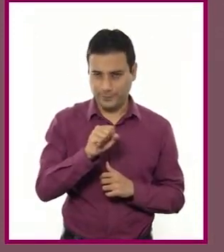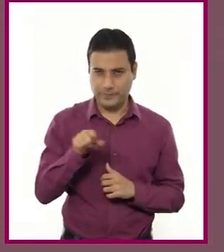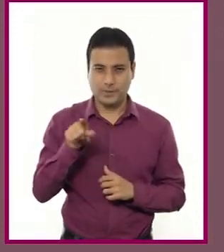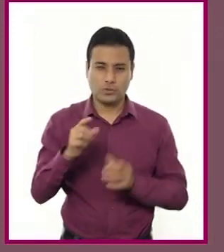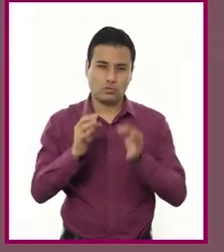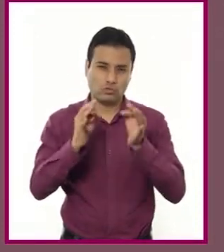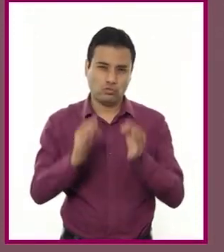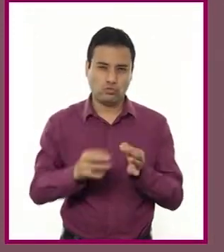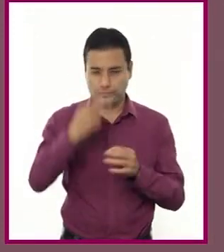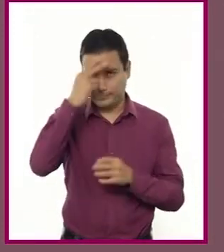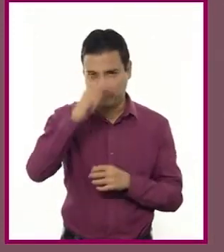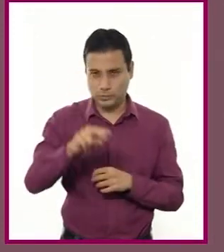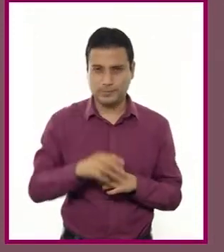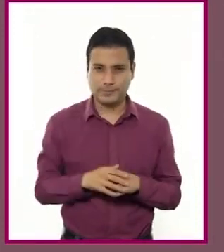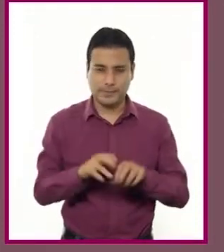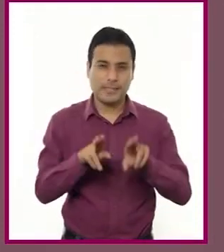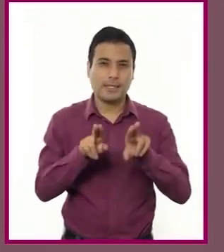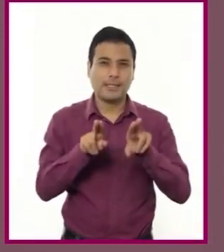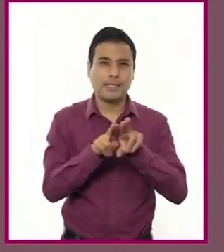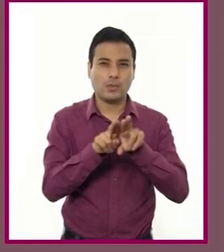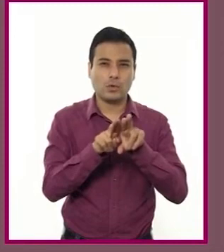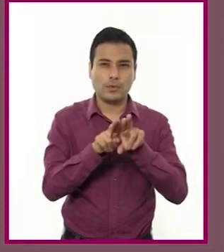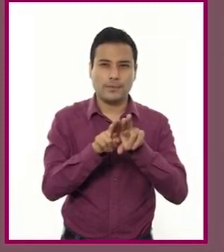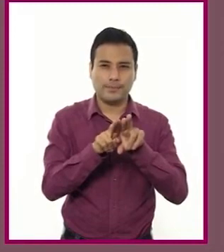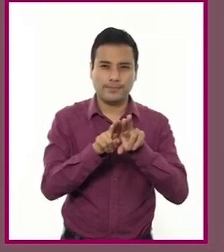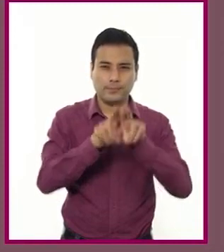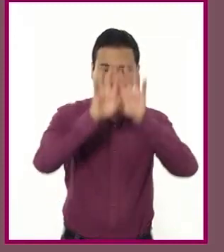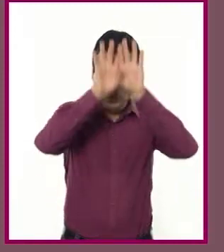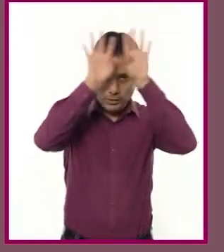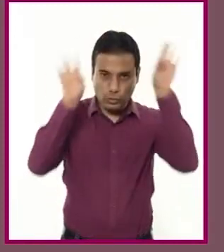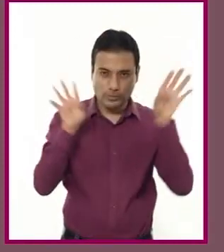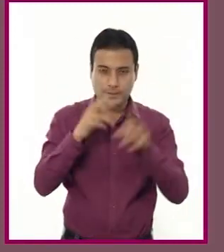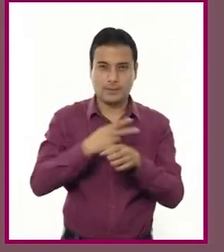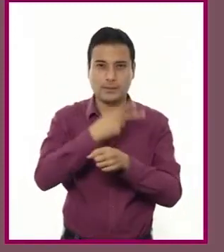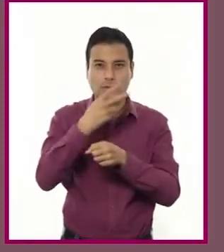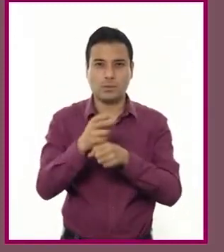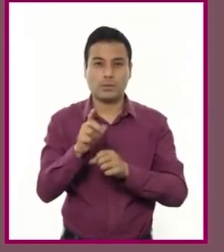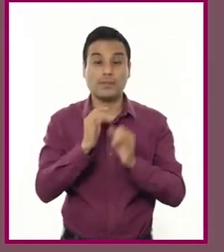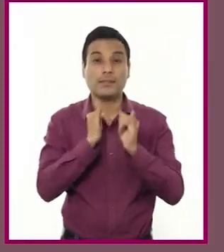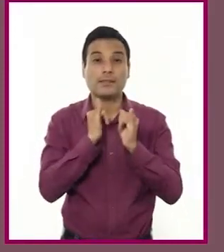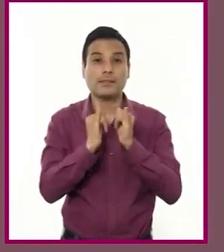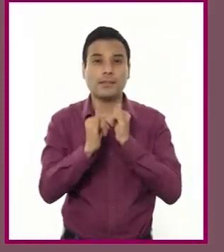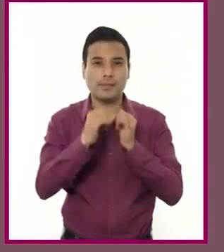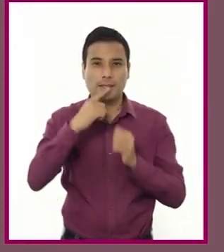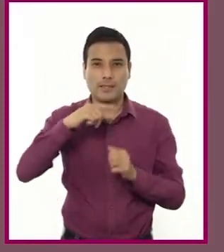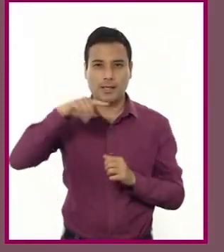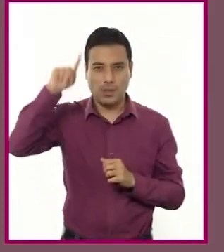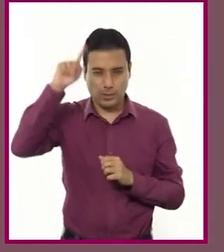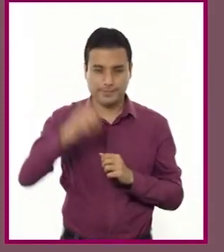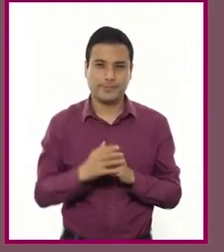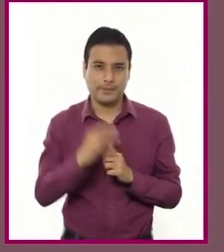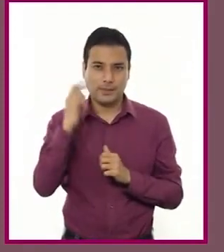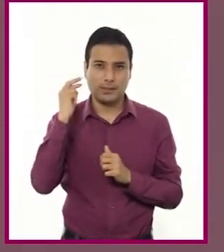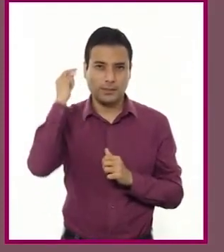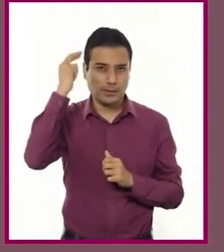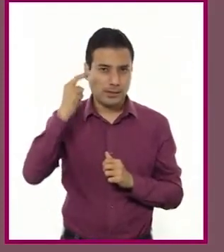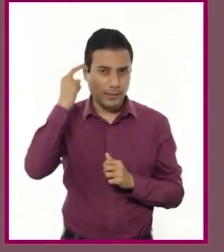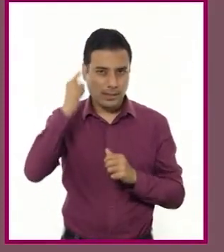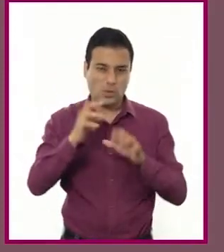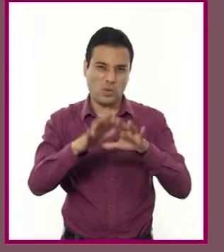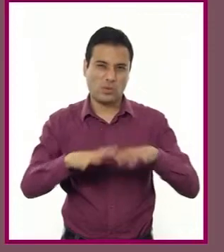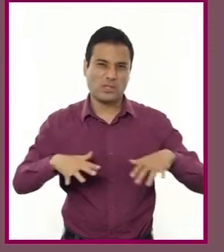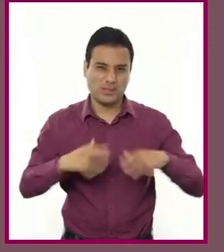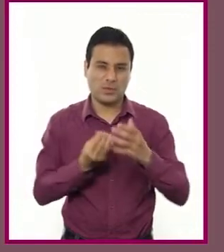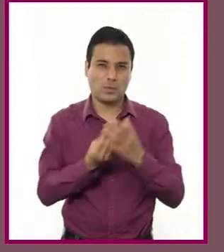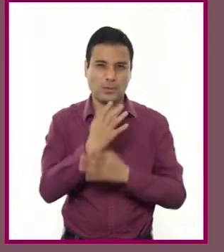mexicano, nieto de Moctezuma II. Fue intérprete de náhuatl en la Real Audiencia de la Nueva España. Autor